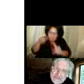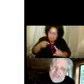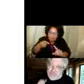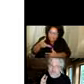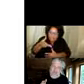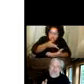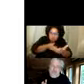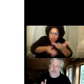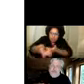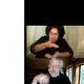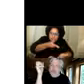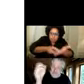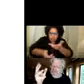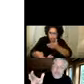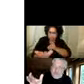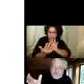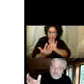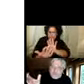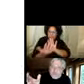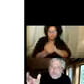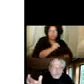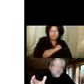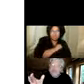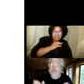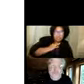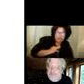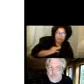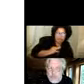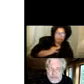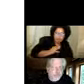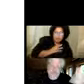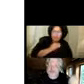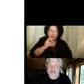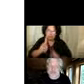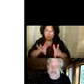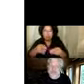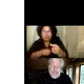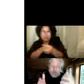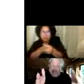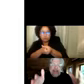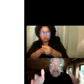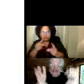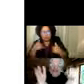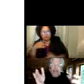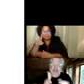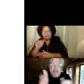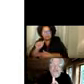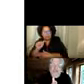Se define en el punto de interacción entre el personal miembro y la persona con una discapacidad del desarrollo.